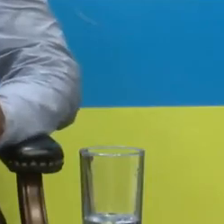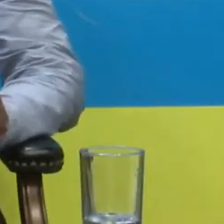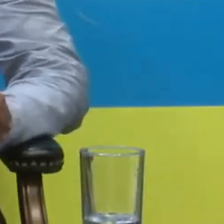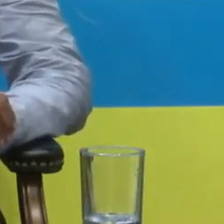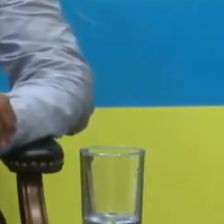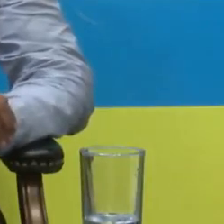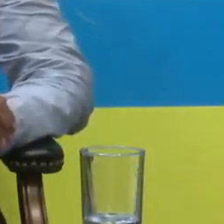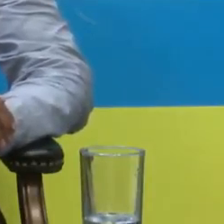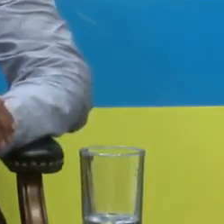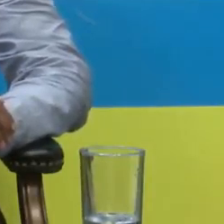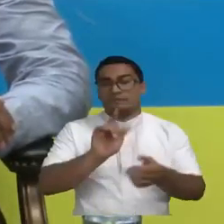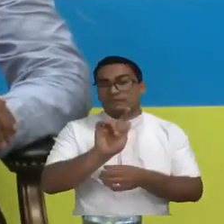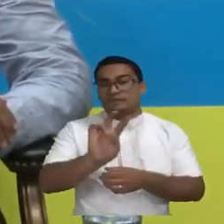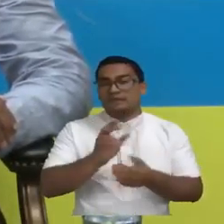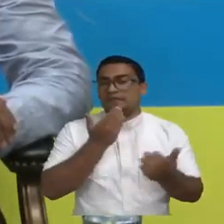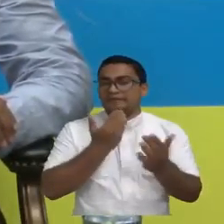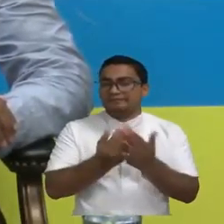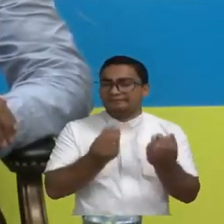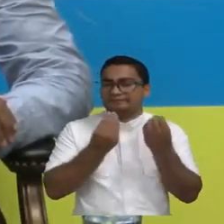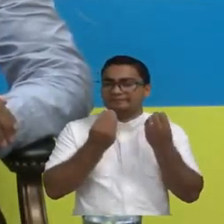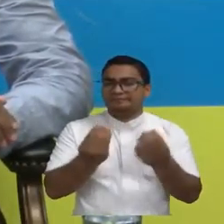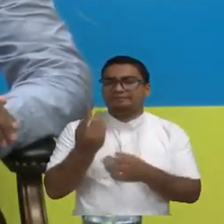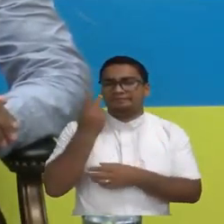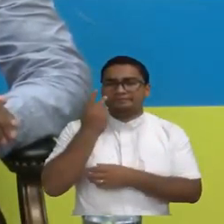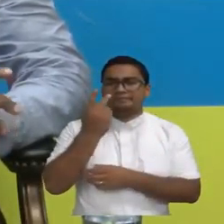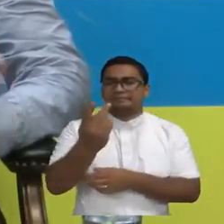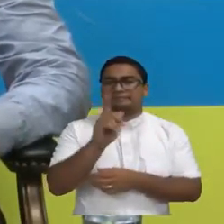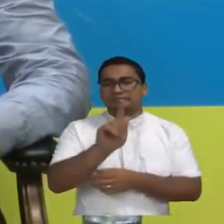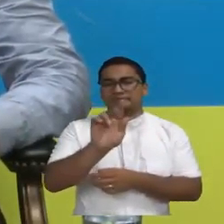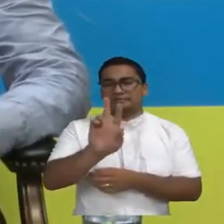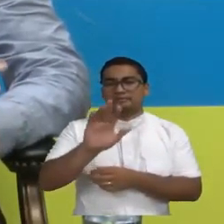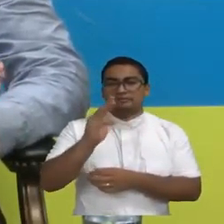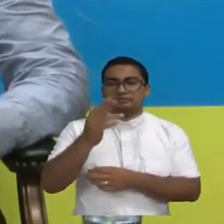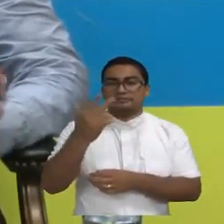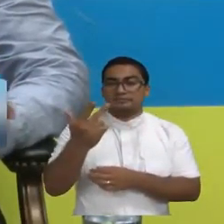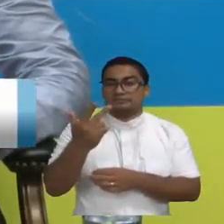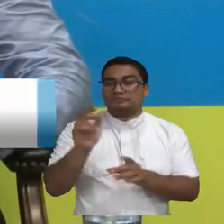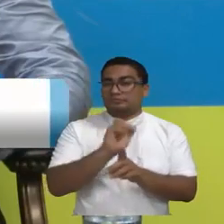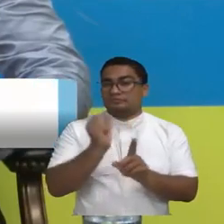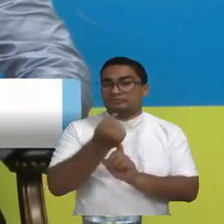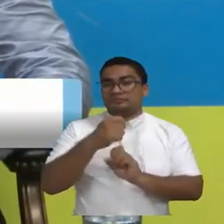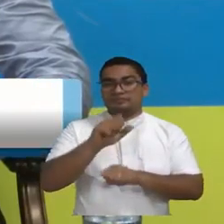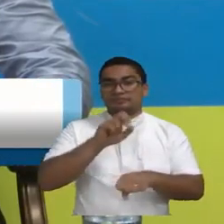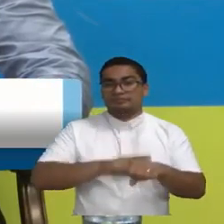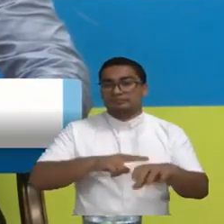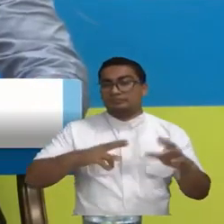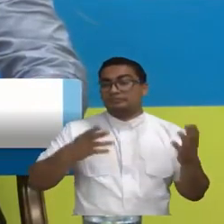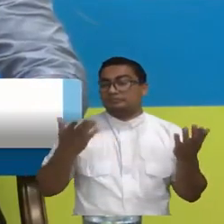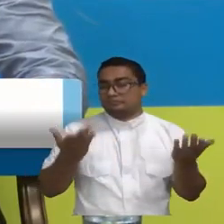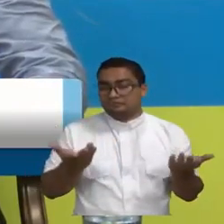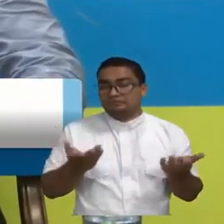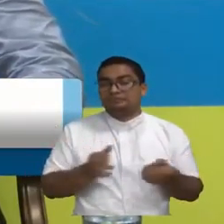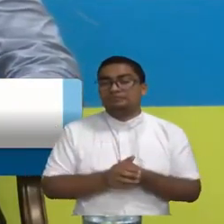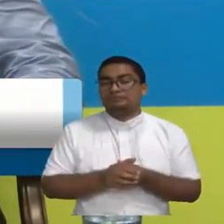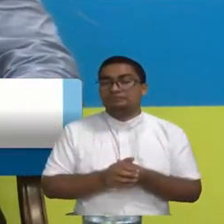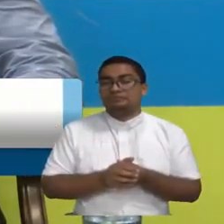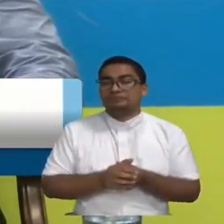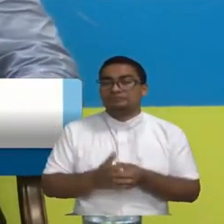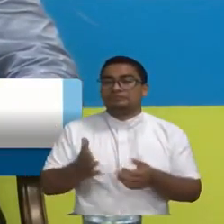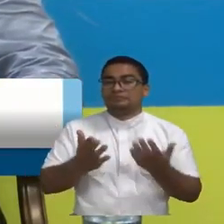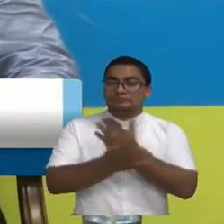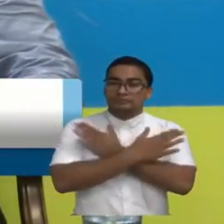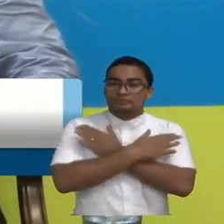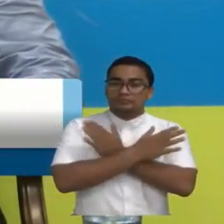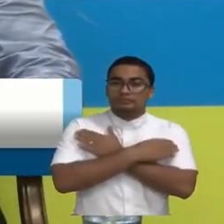Muy buenas tardes, amigos televidentes. Muchas gracias por su fiel sintonía. El canal 98, el canal parlamentario, el canal de la Asamblea Nacional. Les